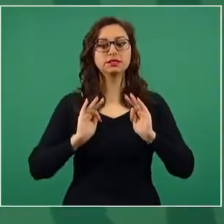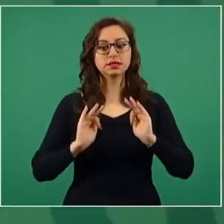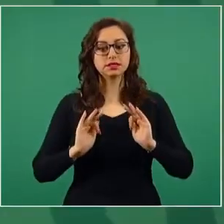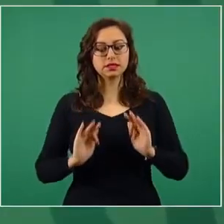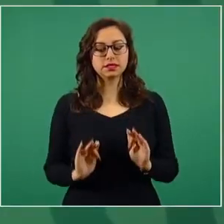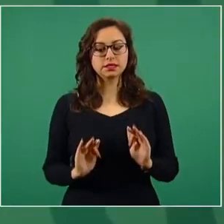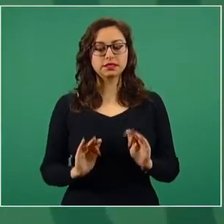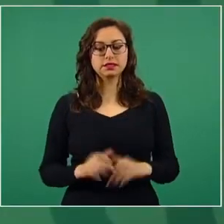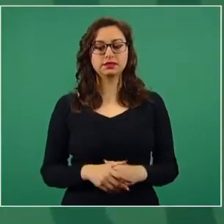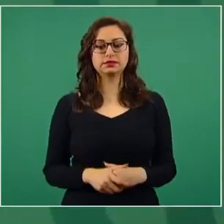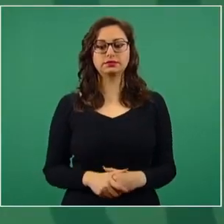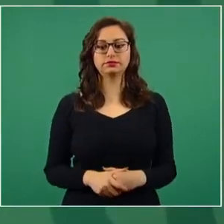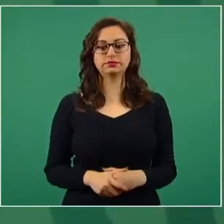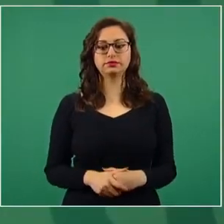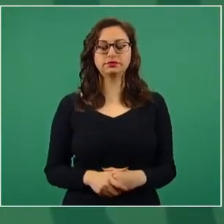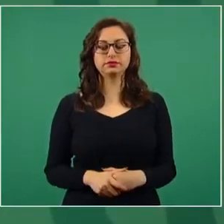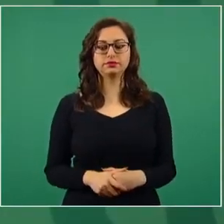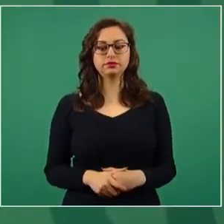Entonces,